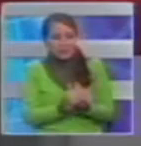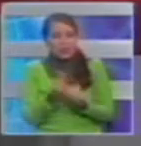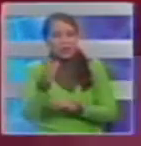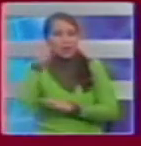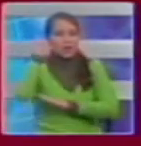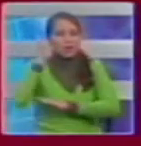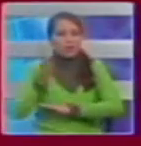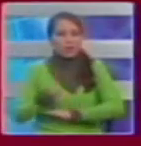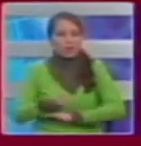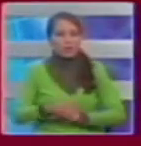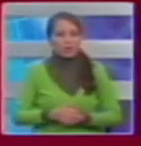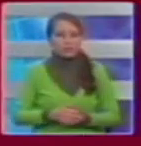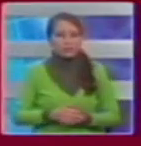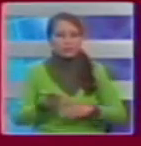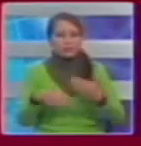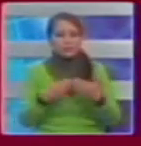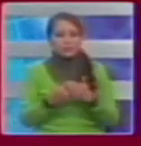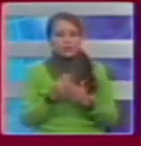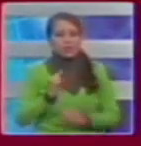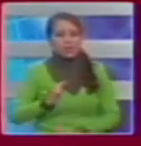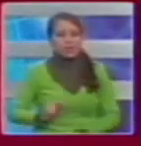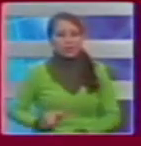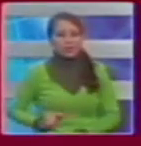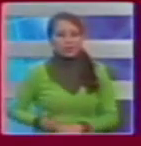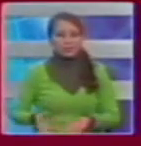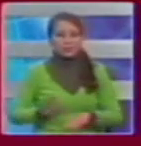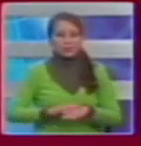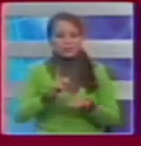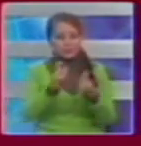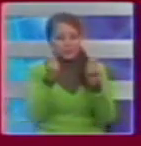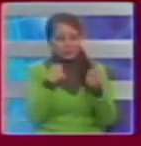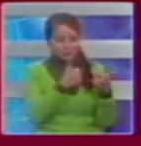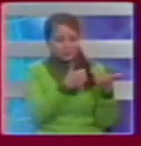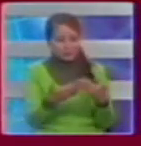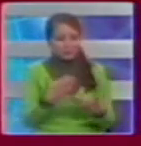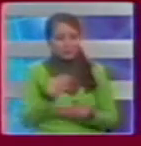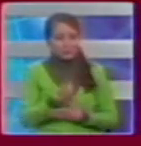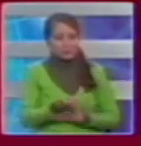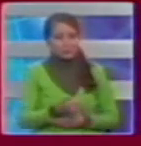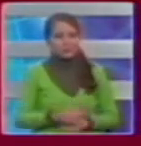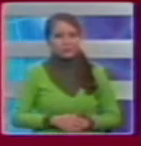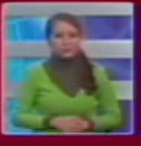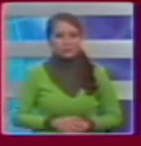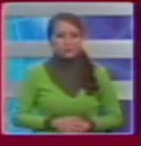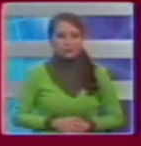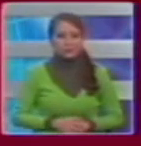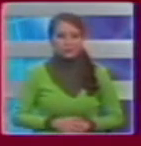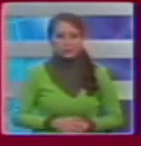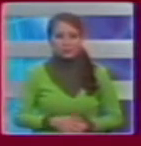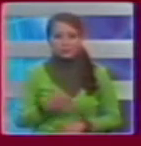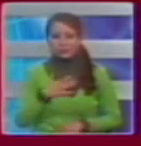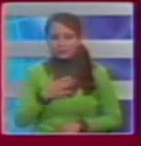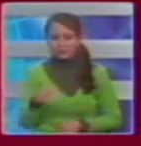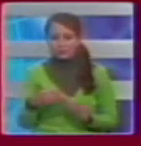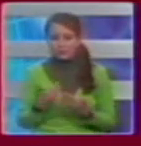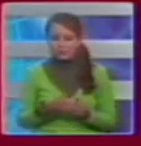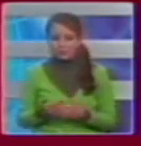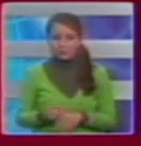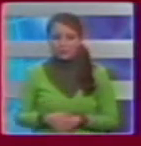desde Cuenca para darnos todos los detalles de este evento. Bienvenido en Boga. ¿Cómo está, Iván? ¿Cómo está, María